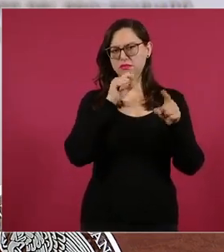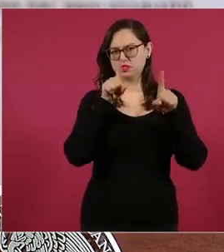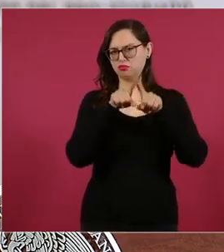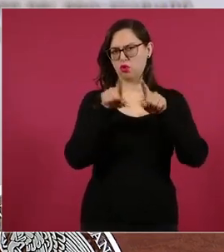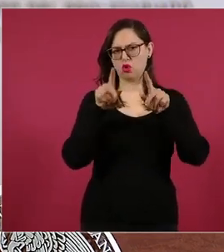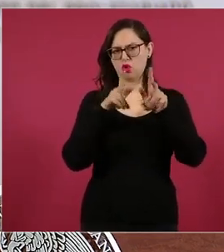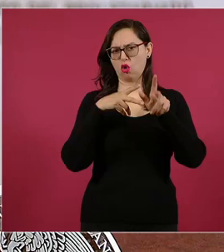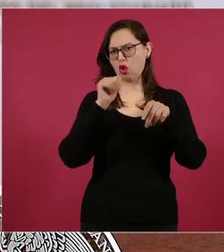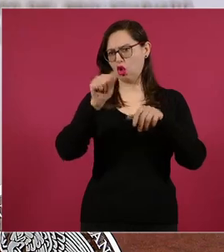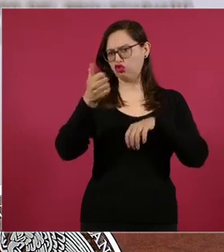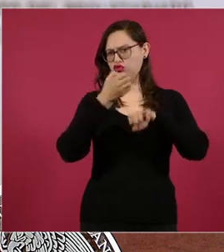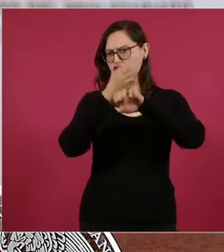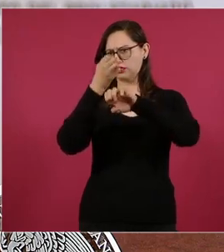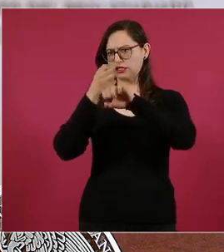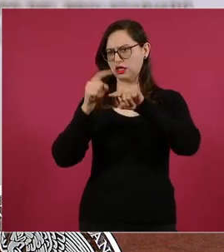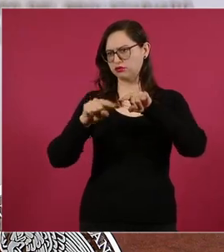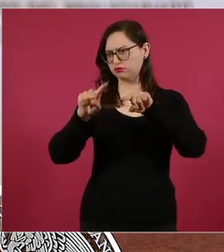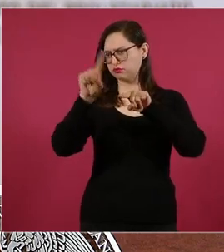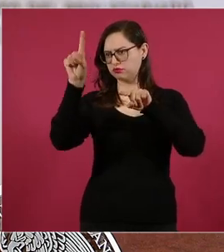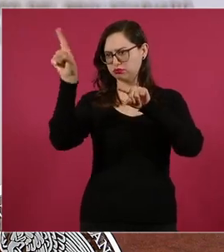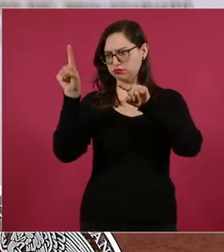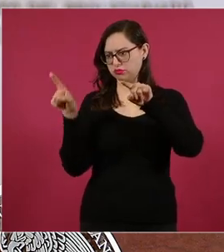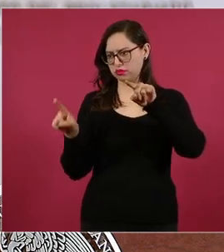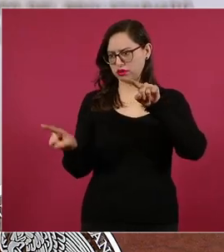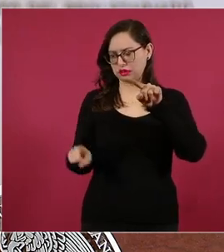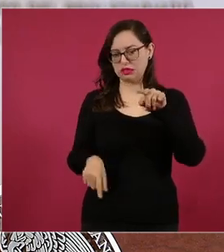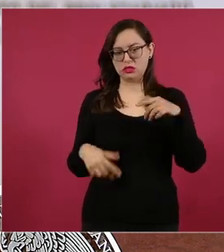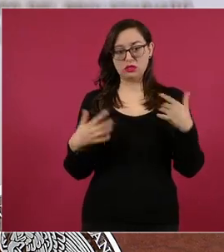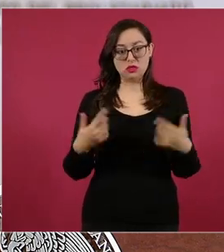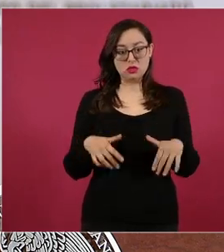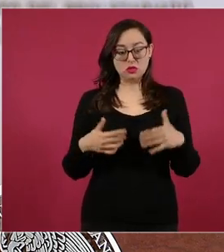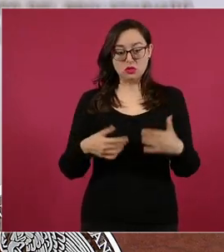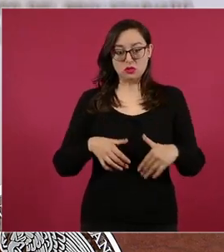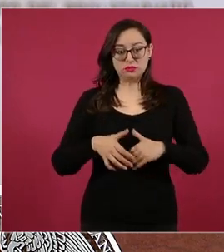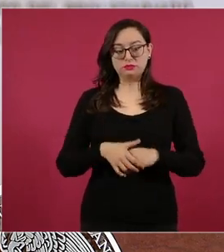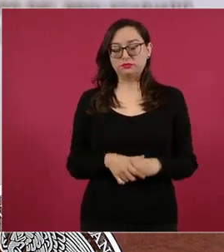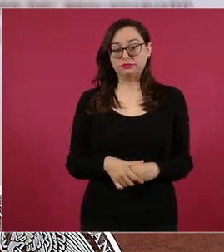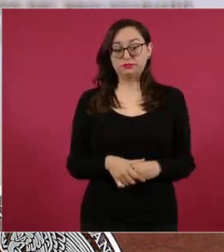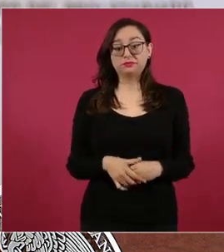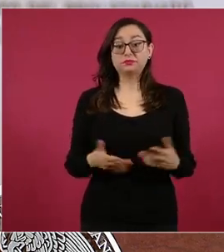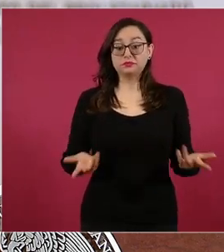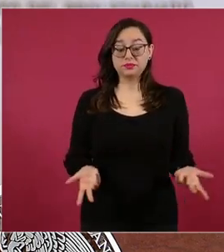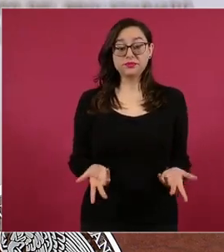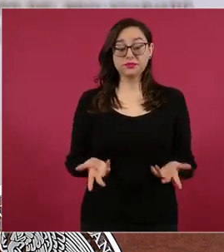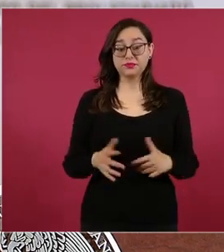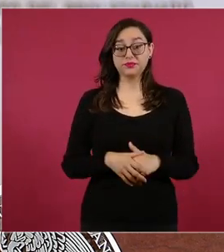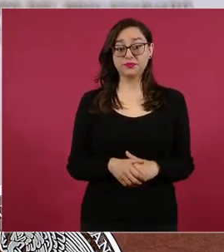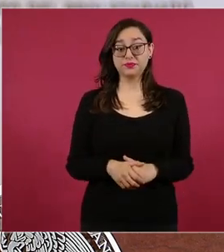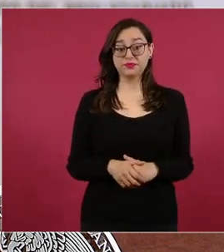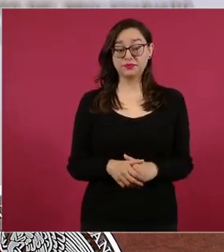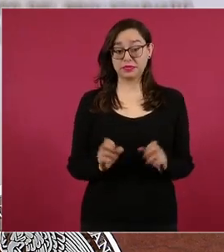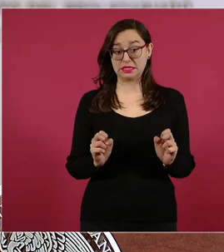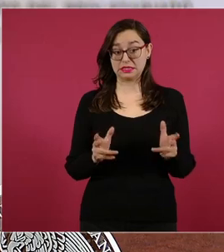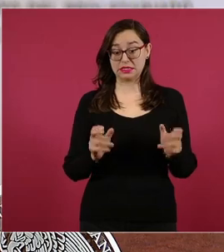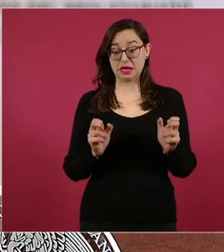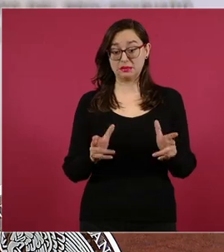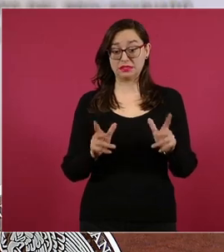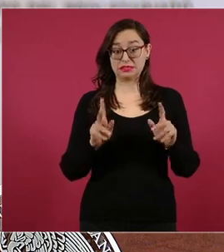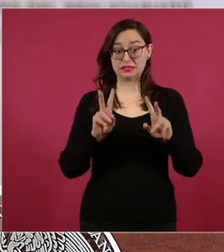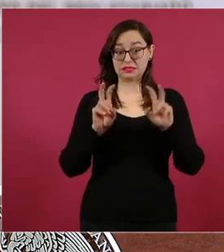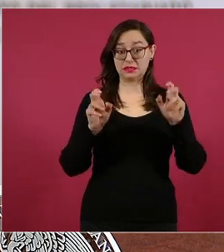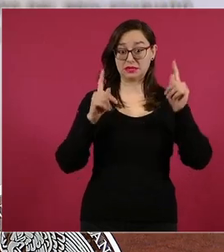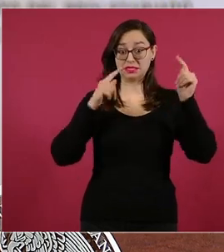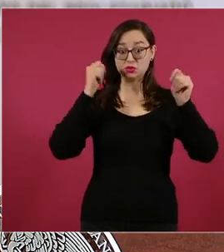beneficios para el estado de Chiapas. En turismo, por ejemplo, se ha crecido de manera muy importante.